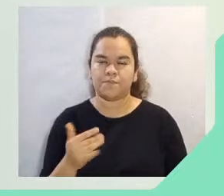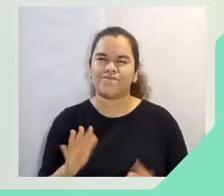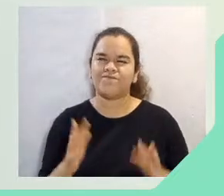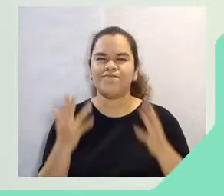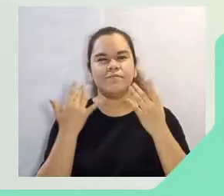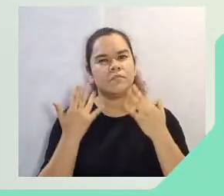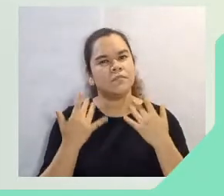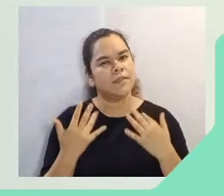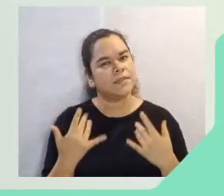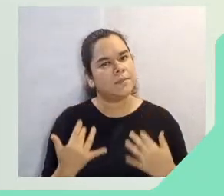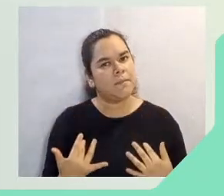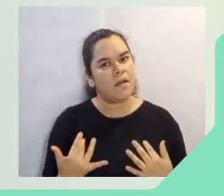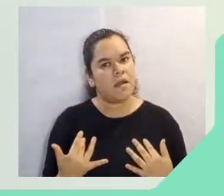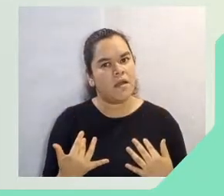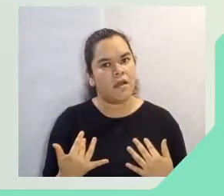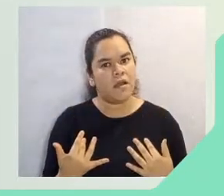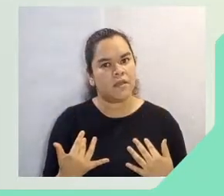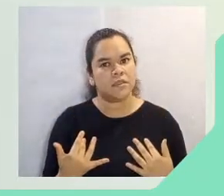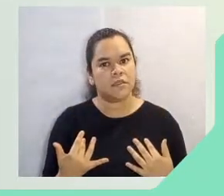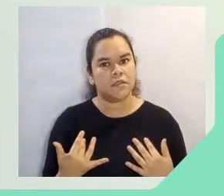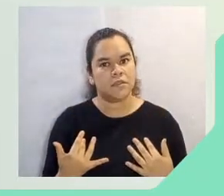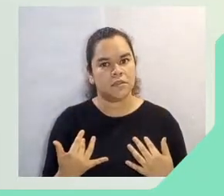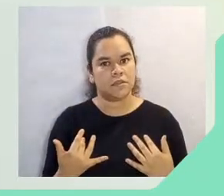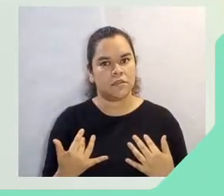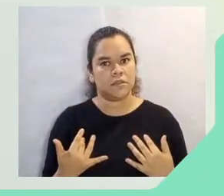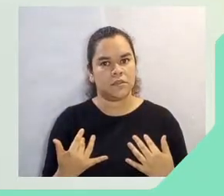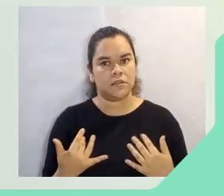matemática, lo que tiene que ver con matemática